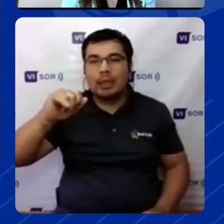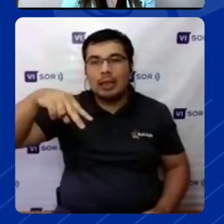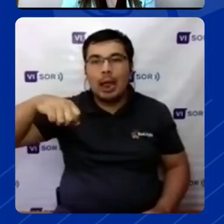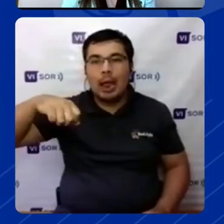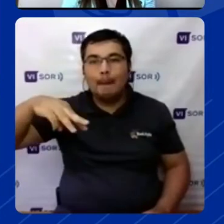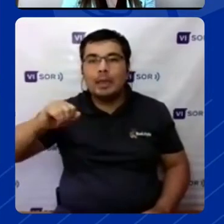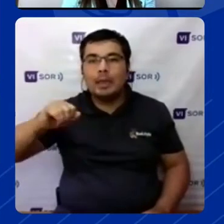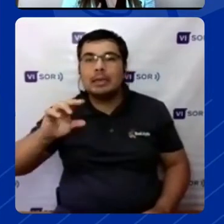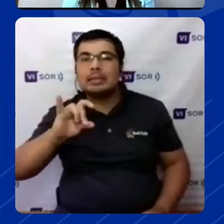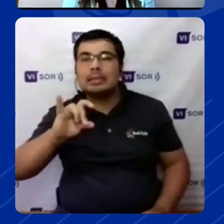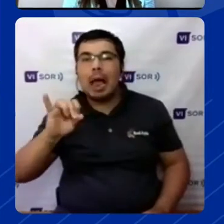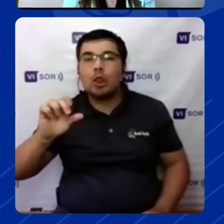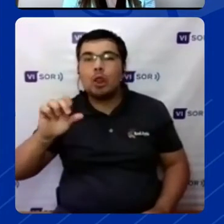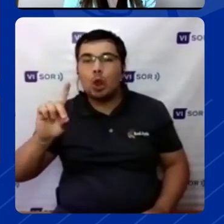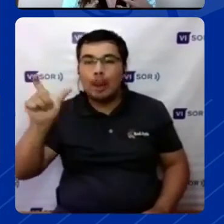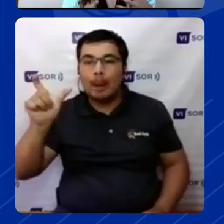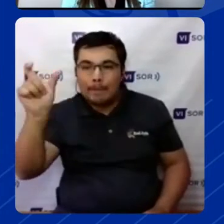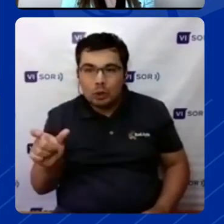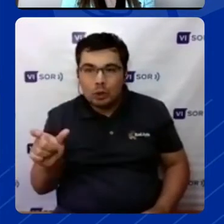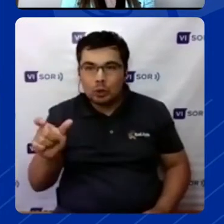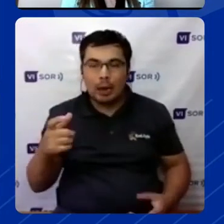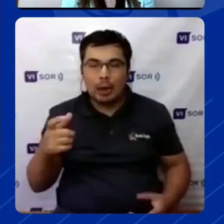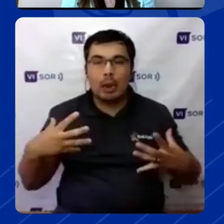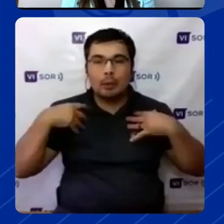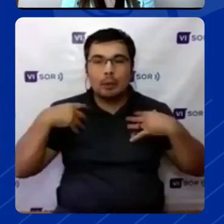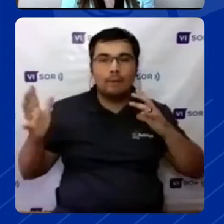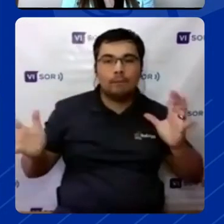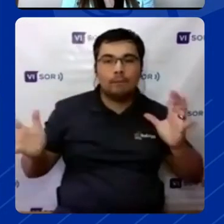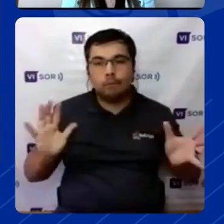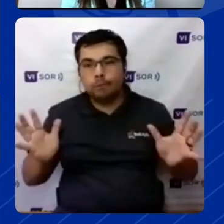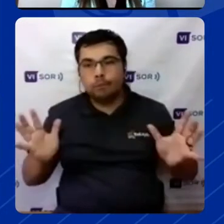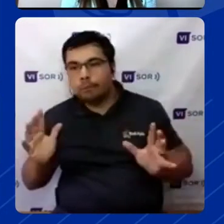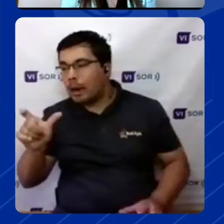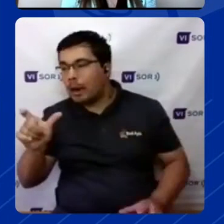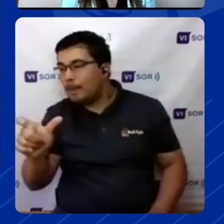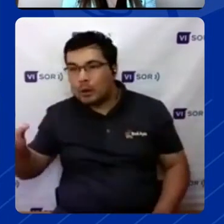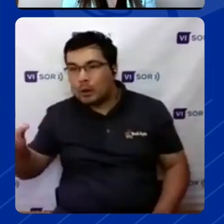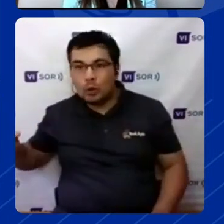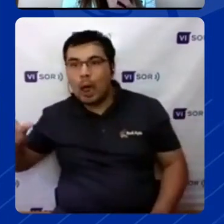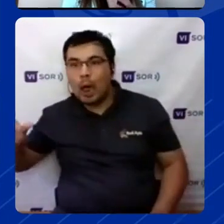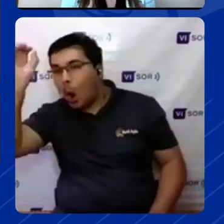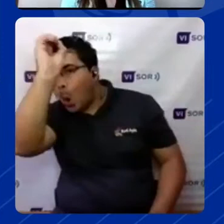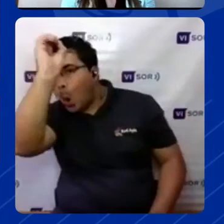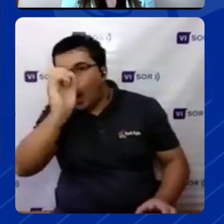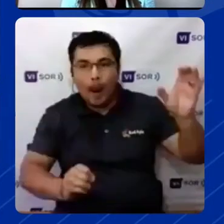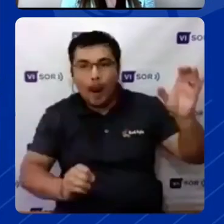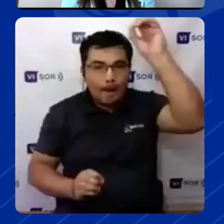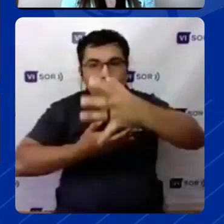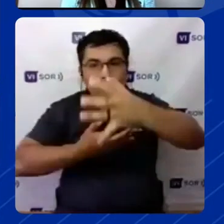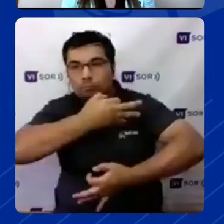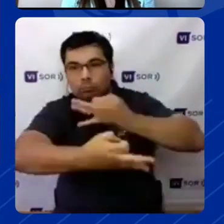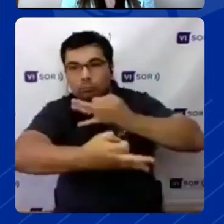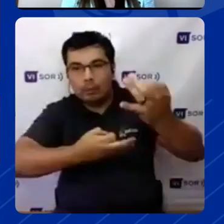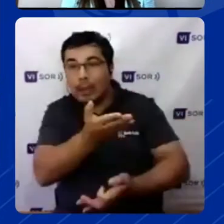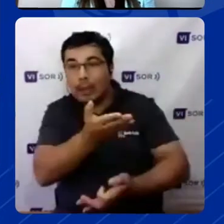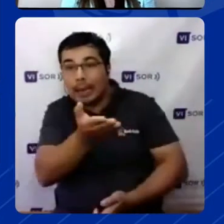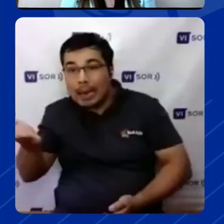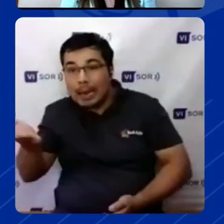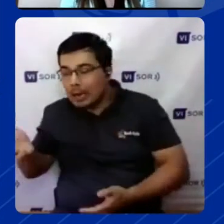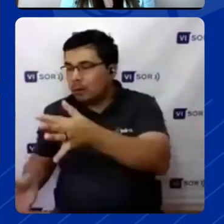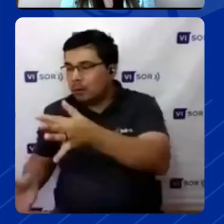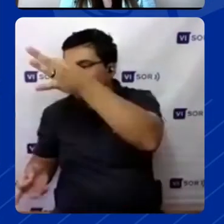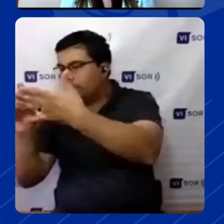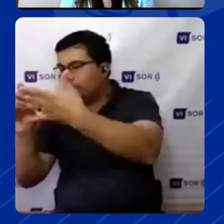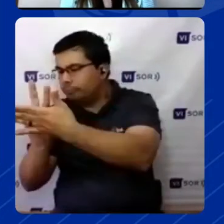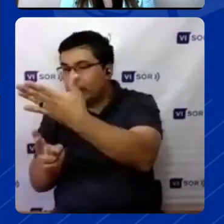para encargarse de que cada validador pueda dar su opinión, de que estén comprendiendo efectivamente el documento.